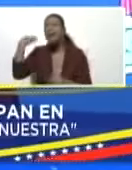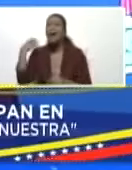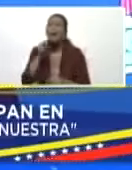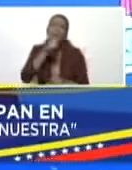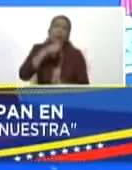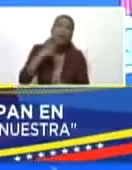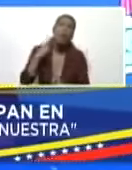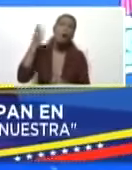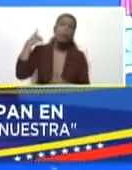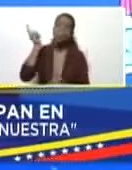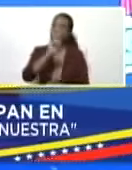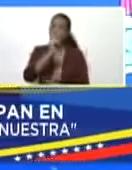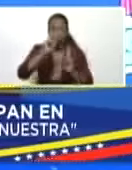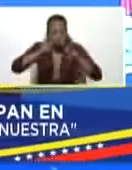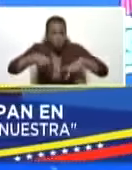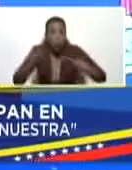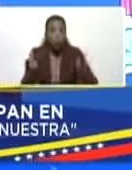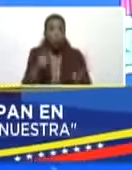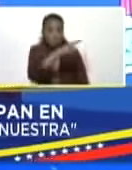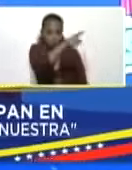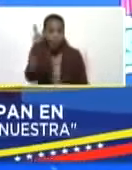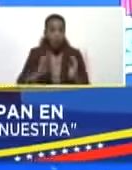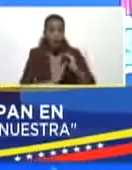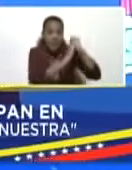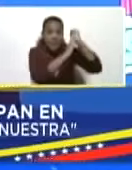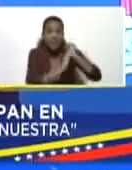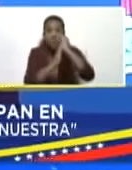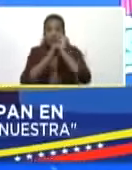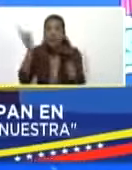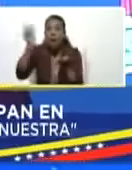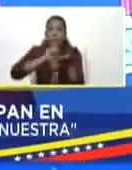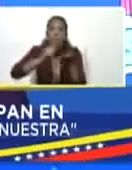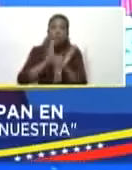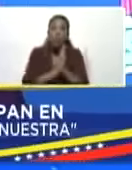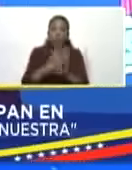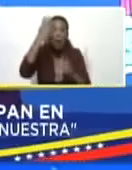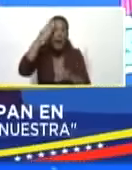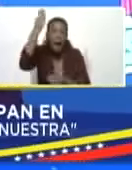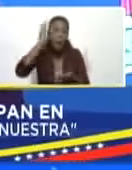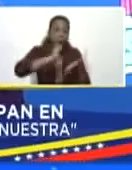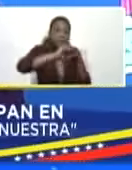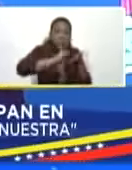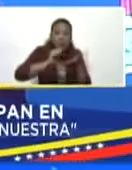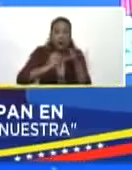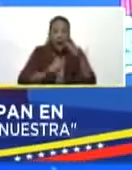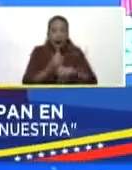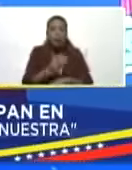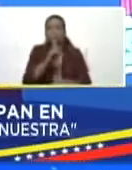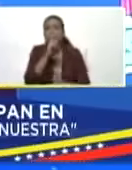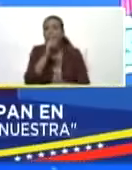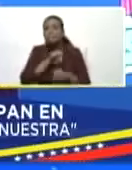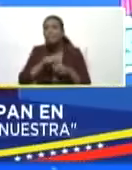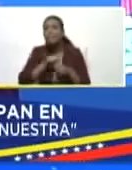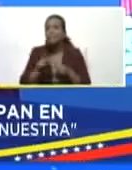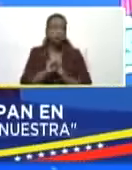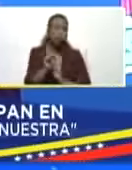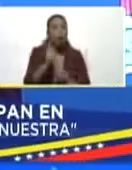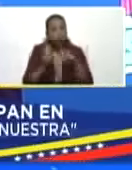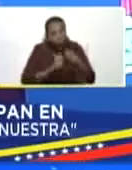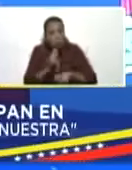yo he insistido, y ustedes que son líderes, tomen nota, por favor, y háganlo. Ustedes que son